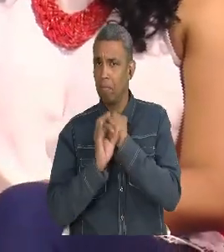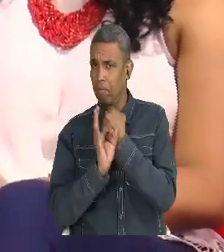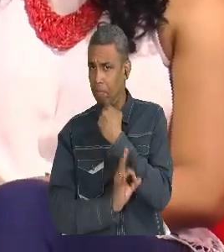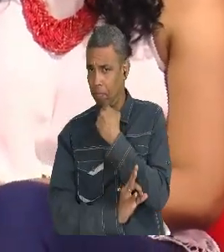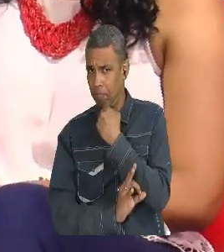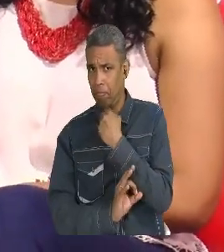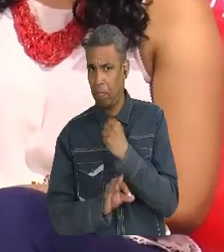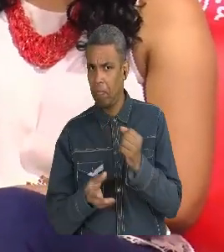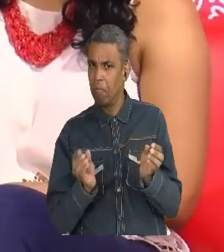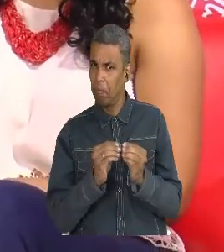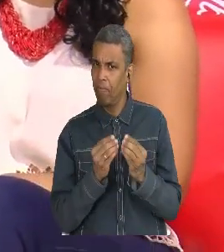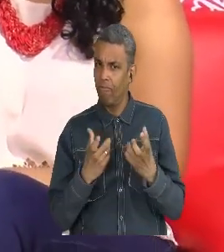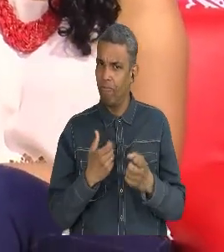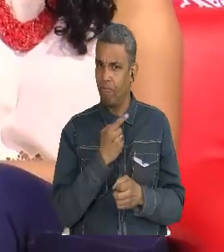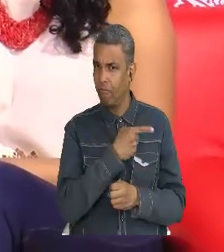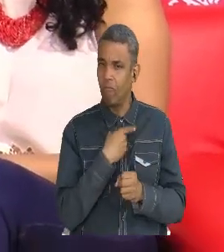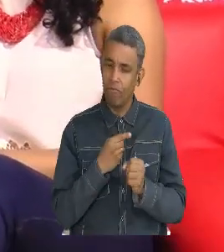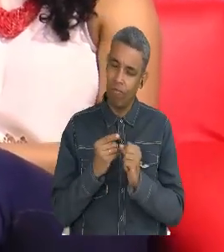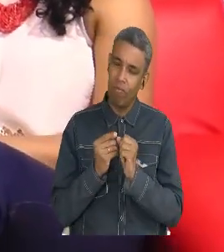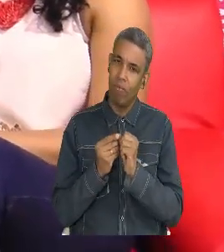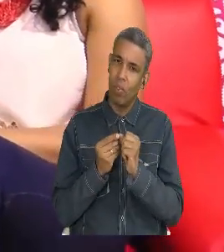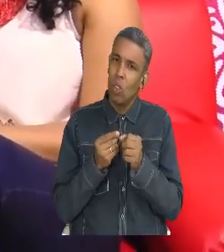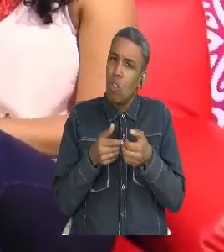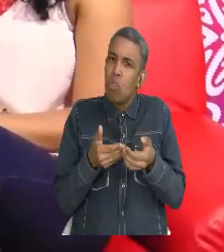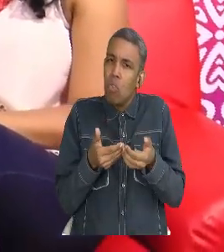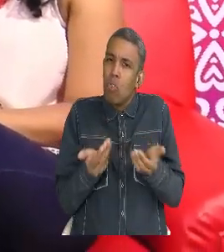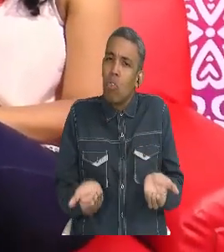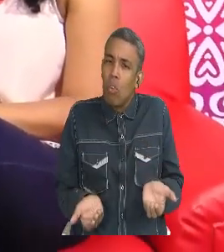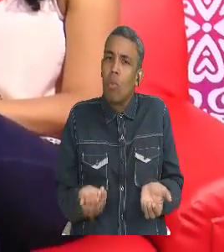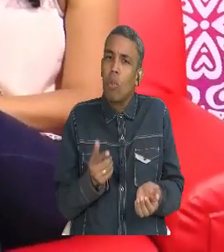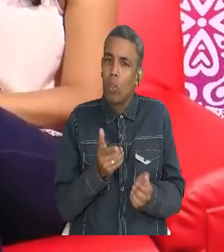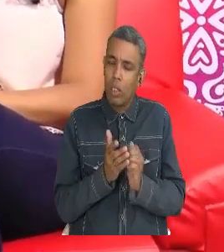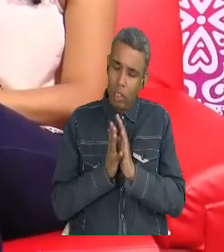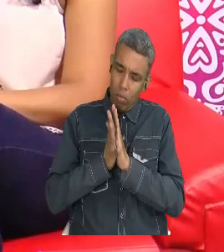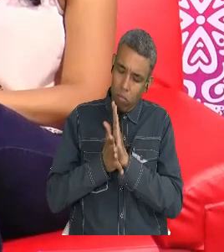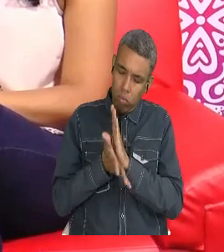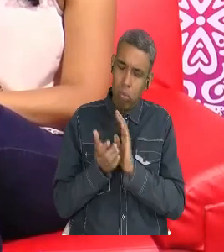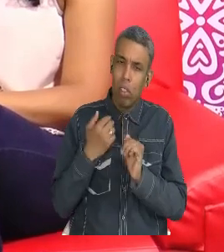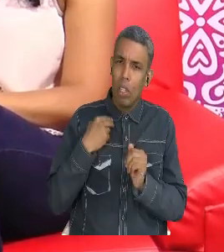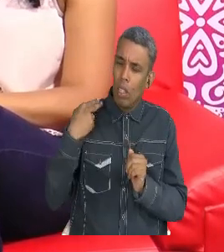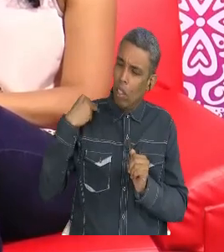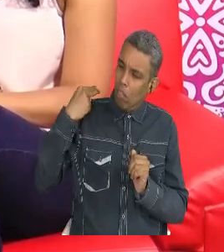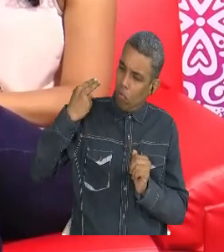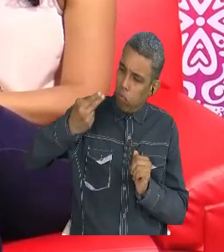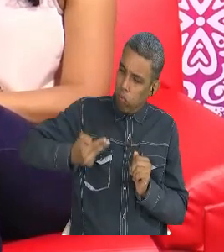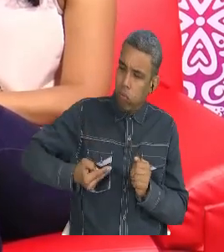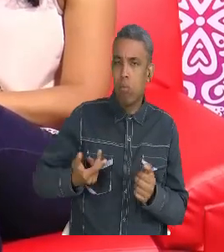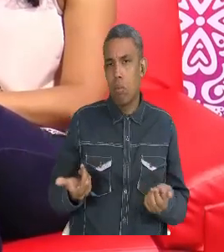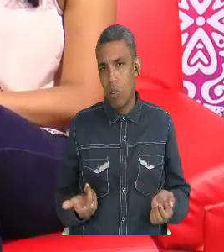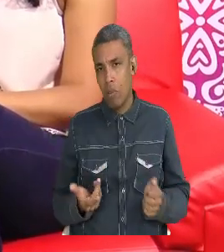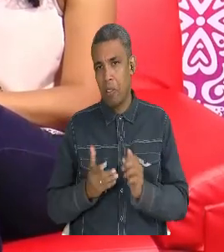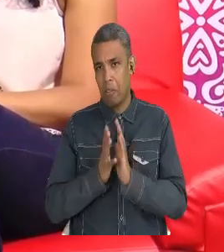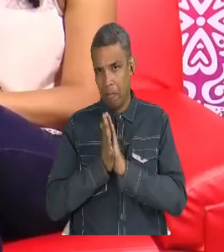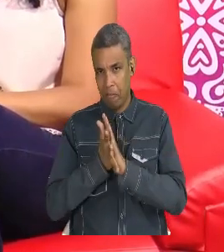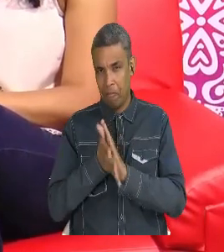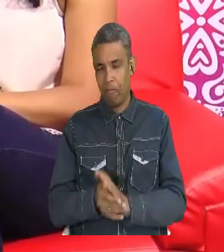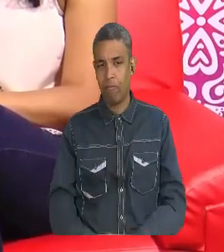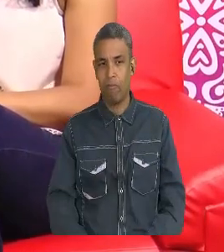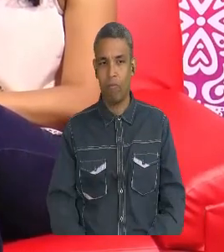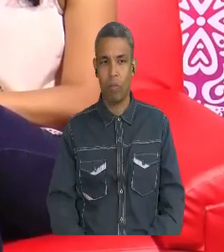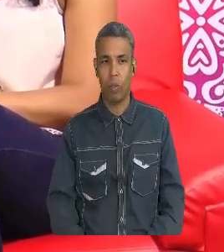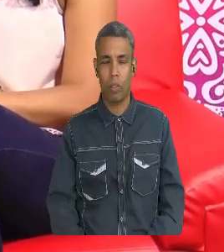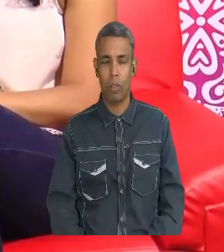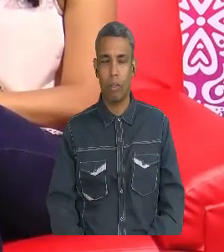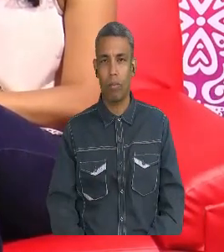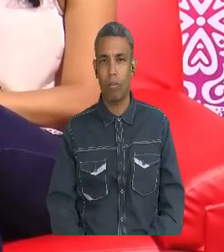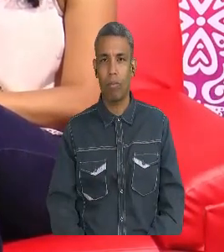televidentes quieren conocer un poco acerca de usted. Cuéntenos un poco acerca de su carrera, dónde la realizó y en dónde pueden comunicarse